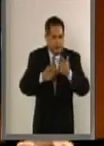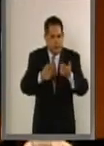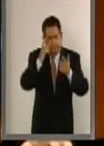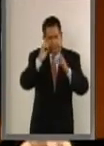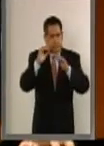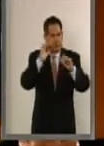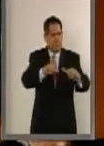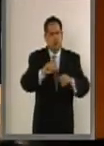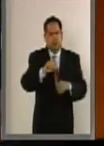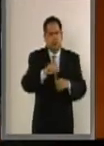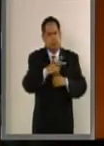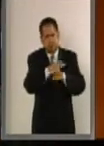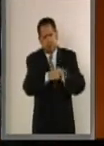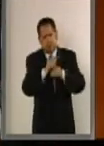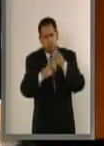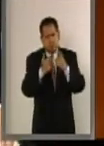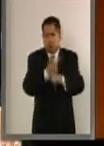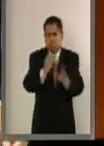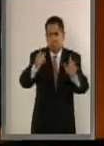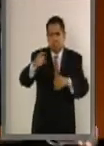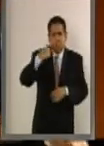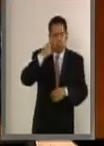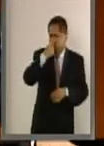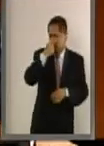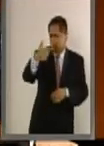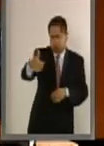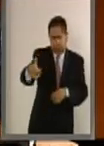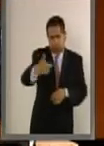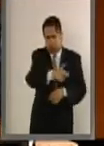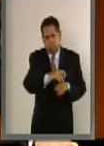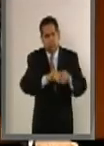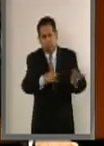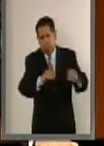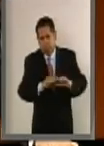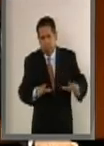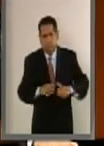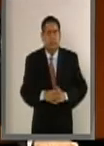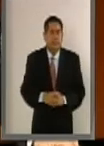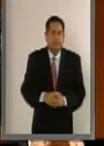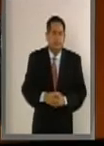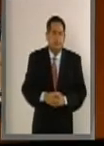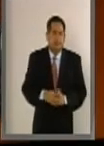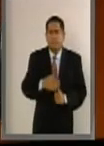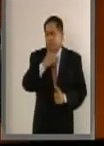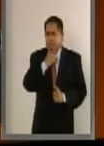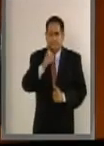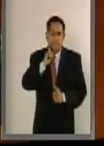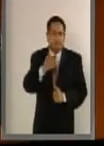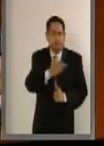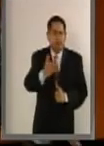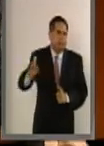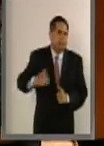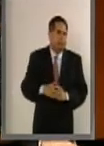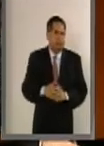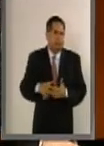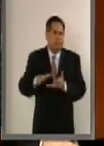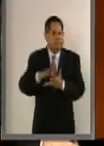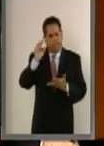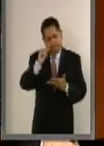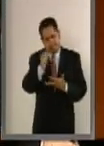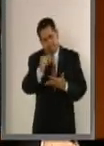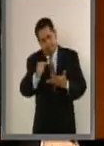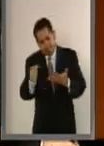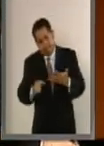medios de comunicación para esa libertad de acceso. Amigas y amigos, casi todas estas